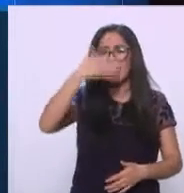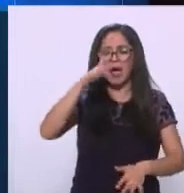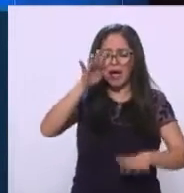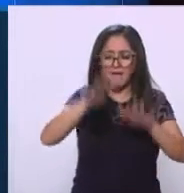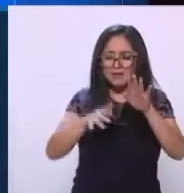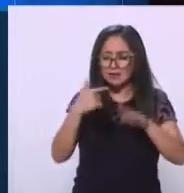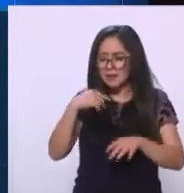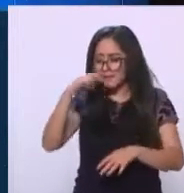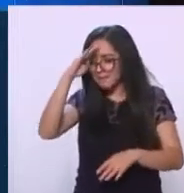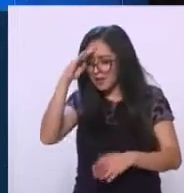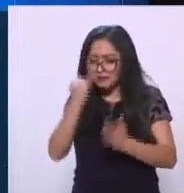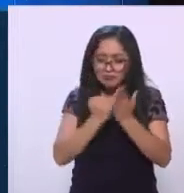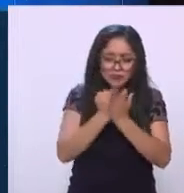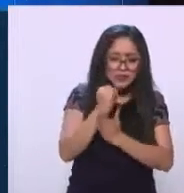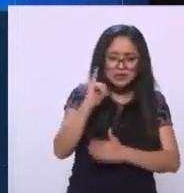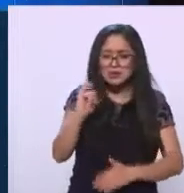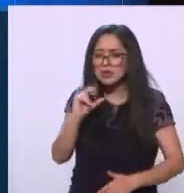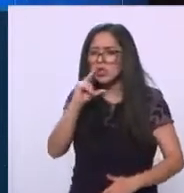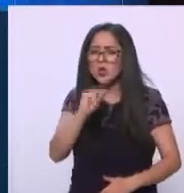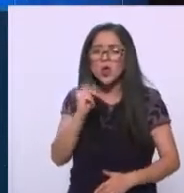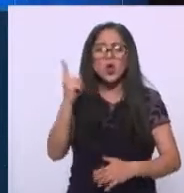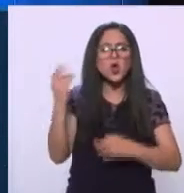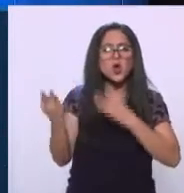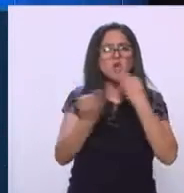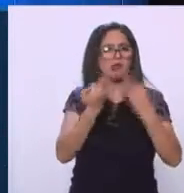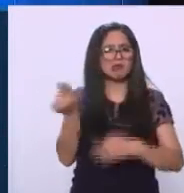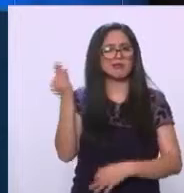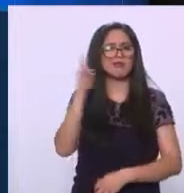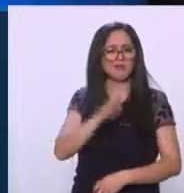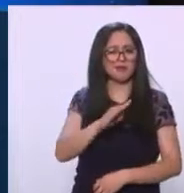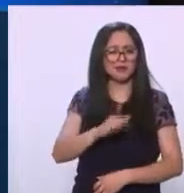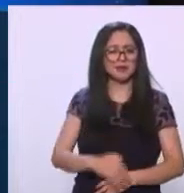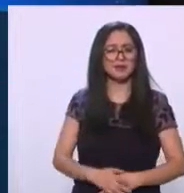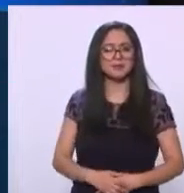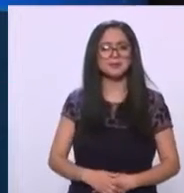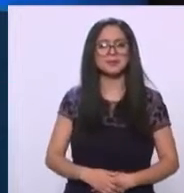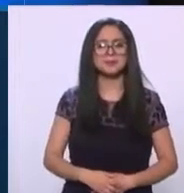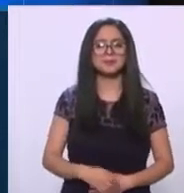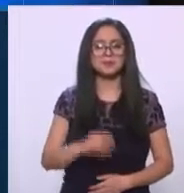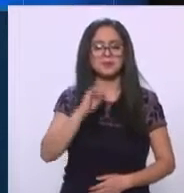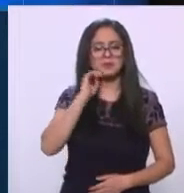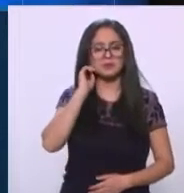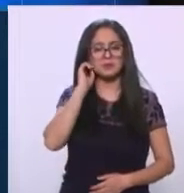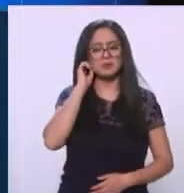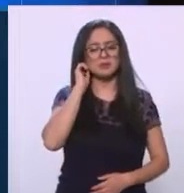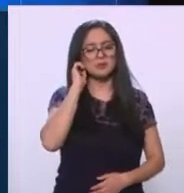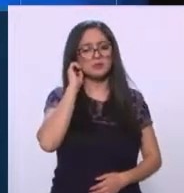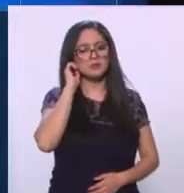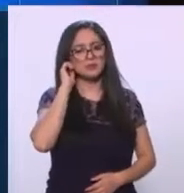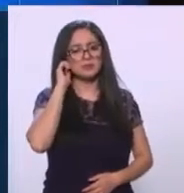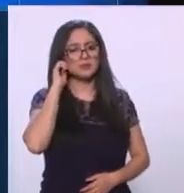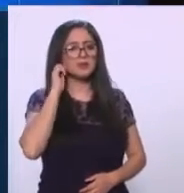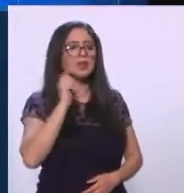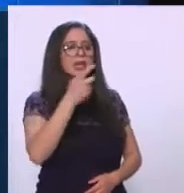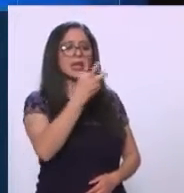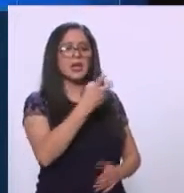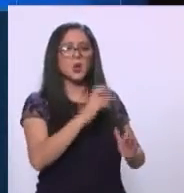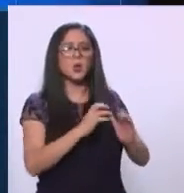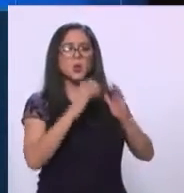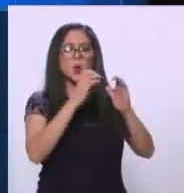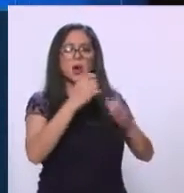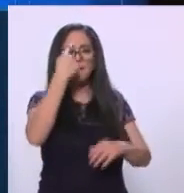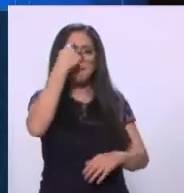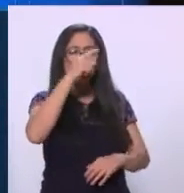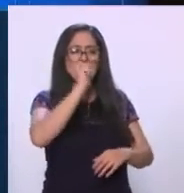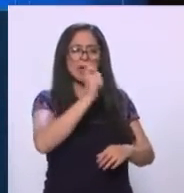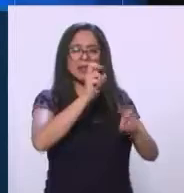Con respecto a algunas noticias que también son falsas. Sí, al parecer es principalmente sobre la COVID, pero también sobre